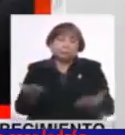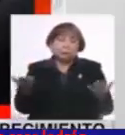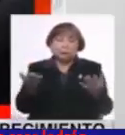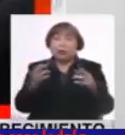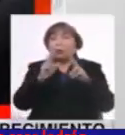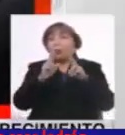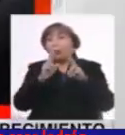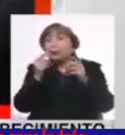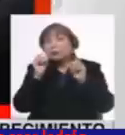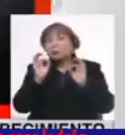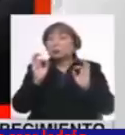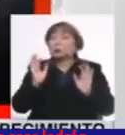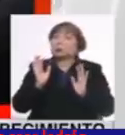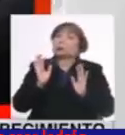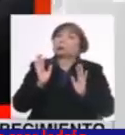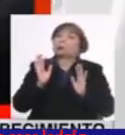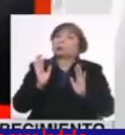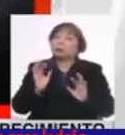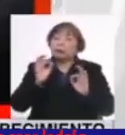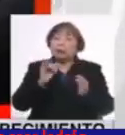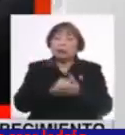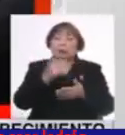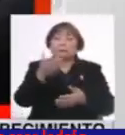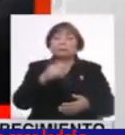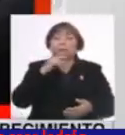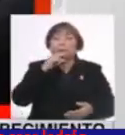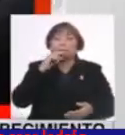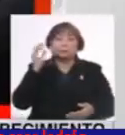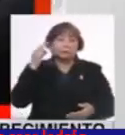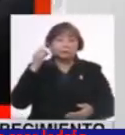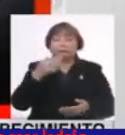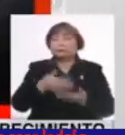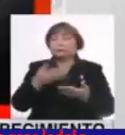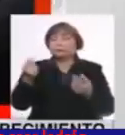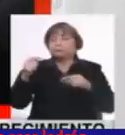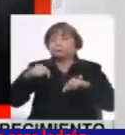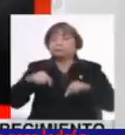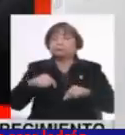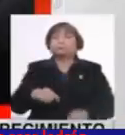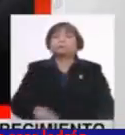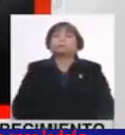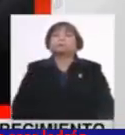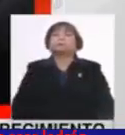la casualidad que la señorita viene